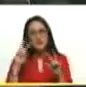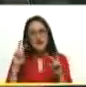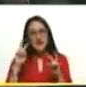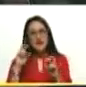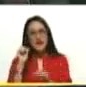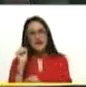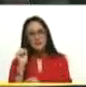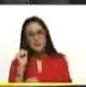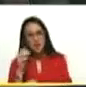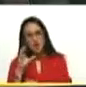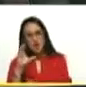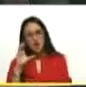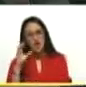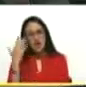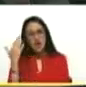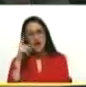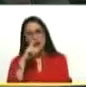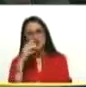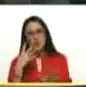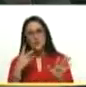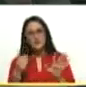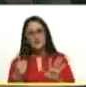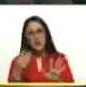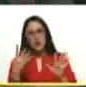Por allá por el año 96, 97.